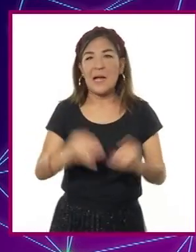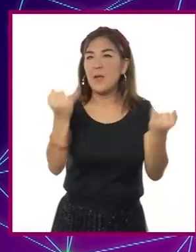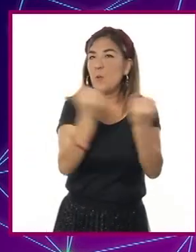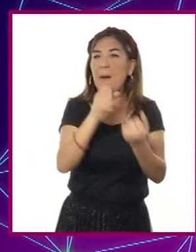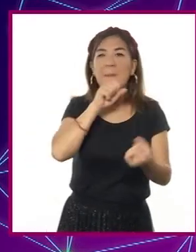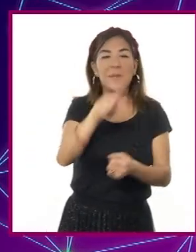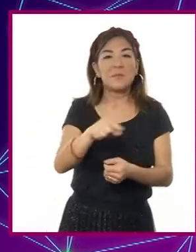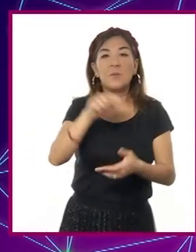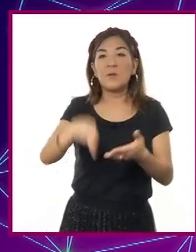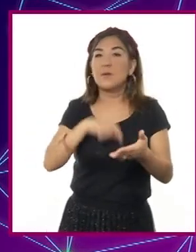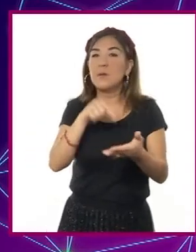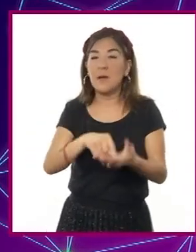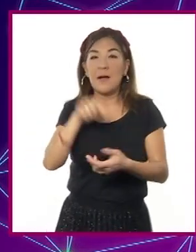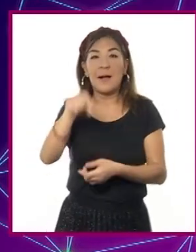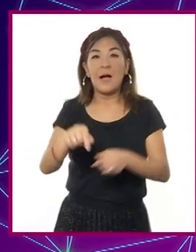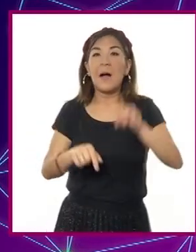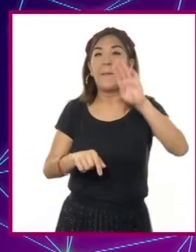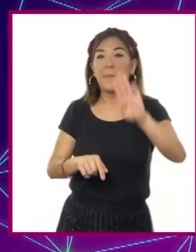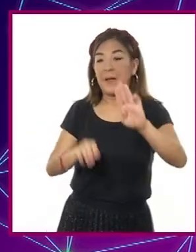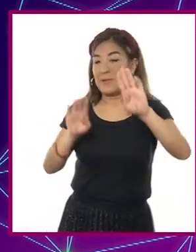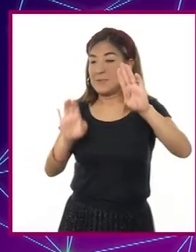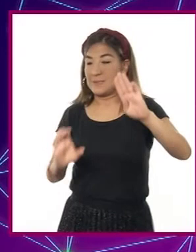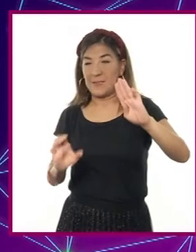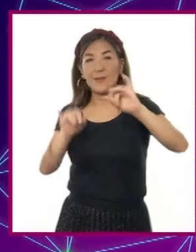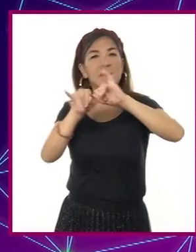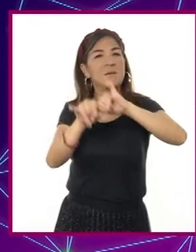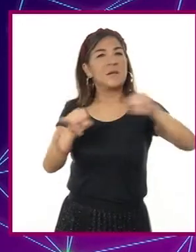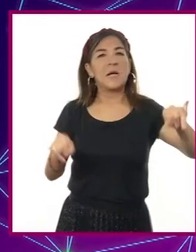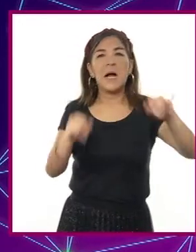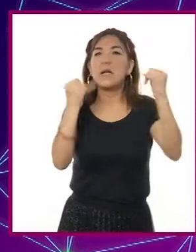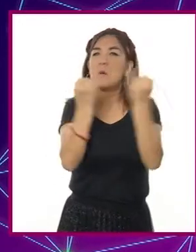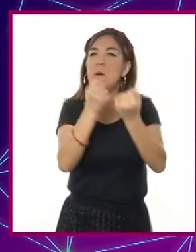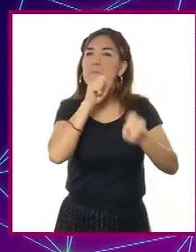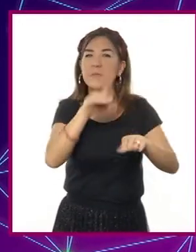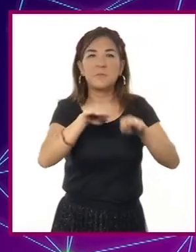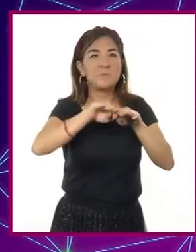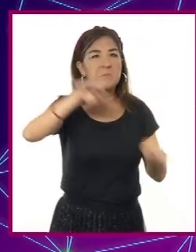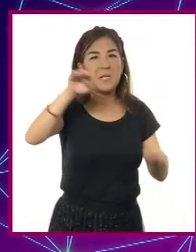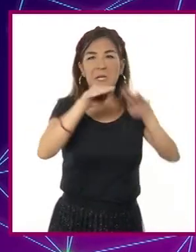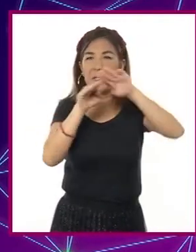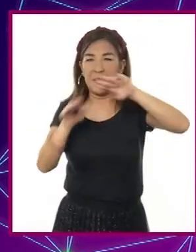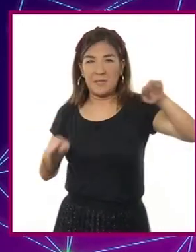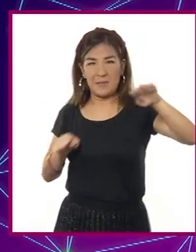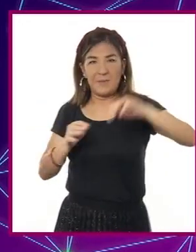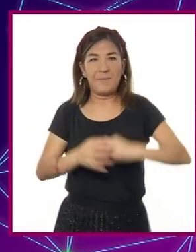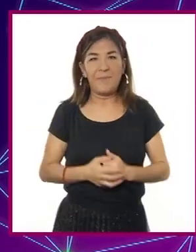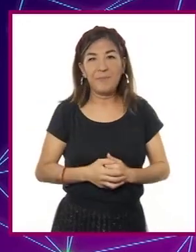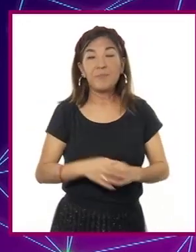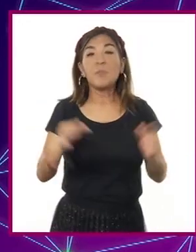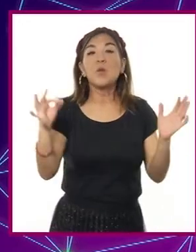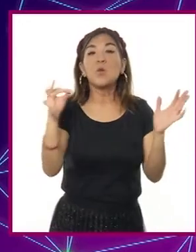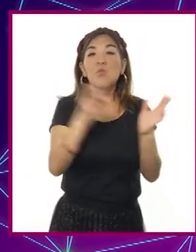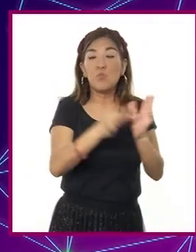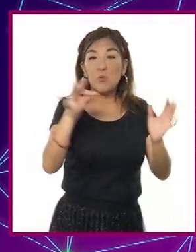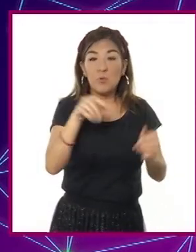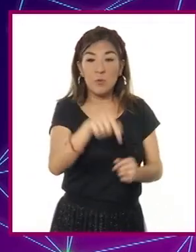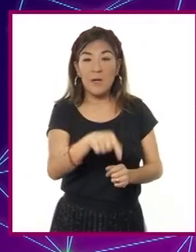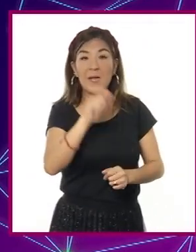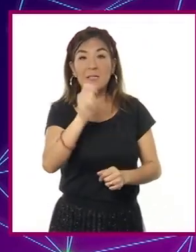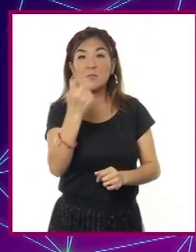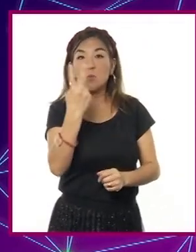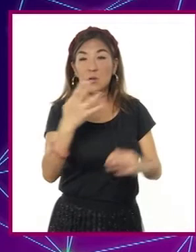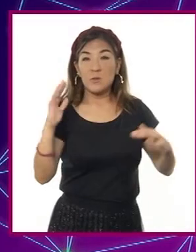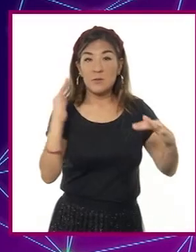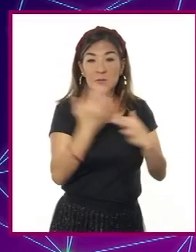la misma distancia del poblado B y del poblado C. Al punto de intersección de las dos